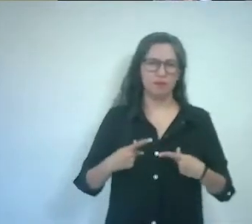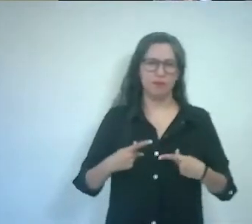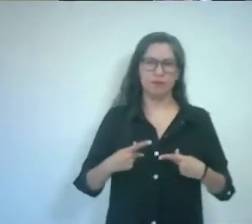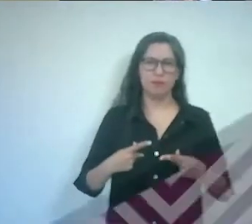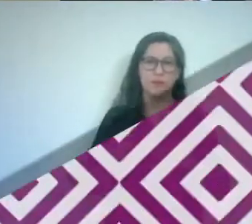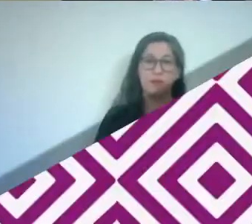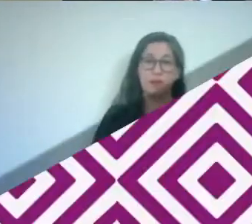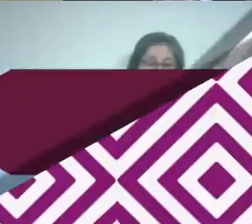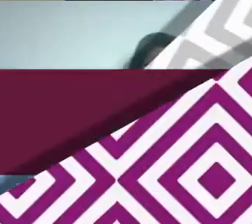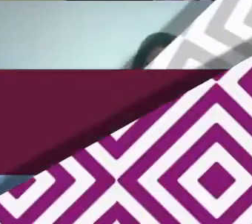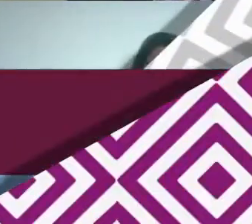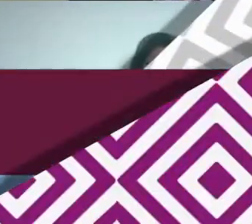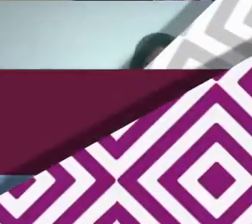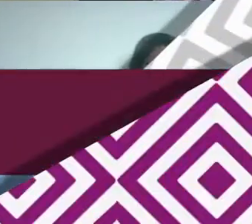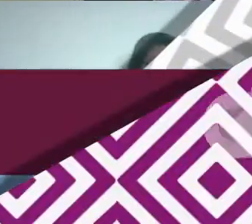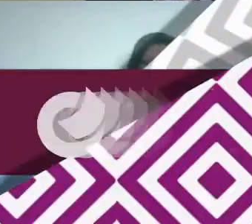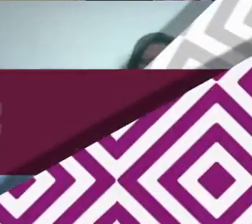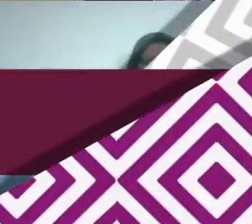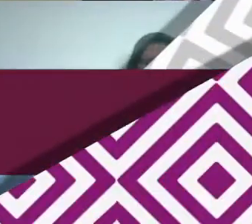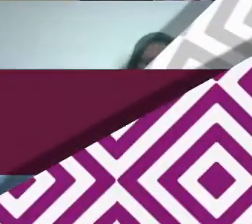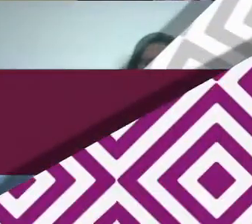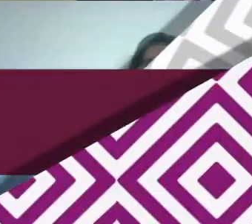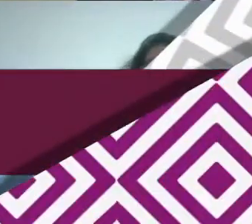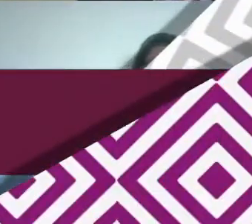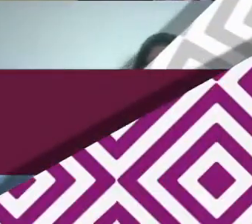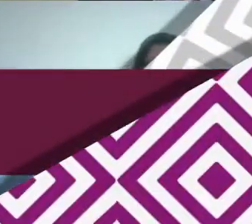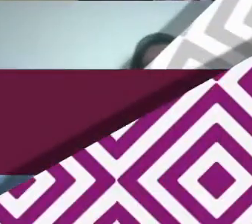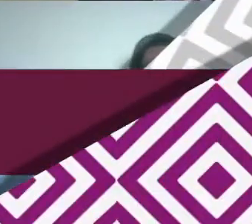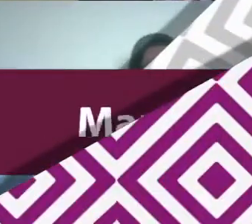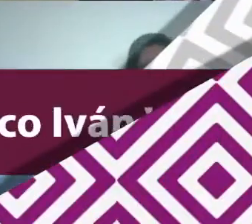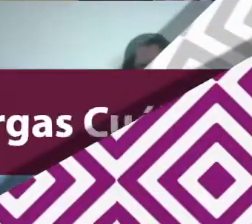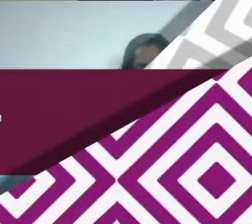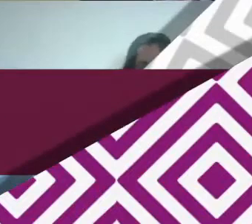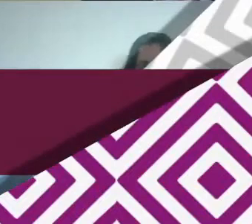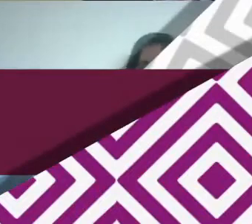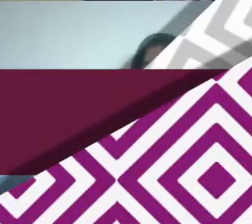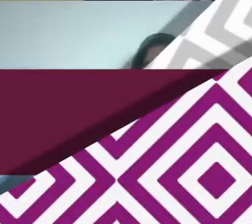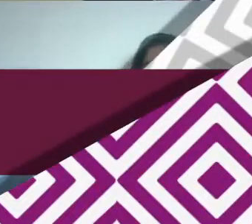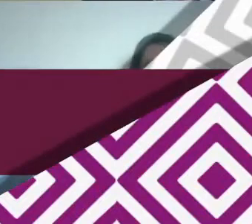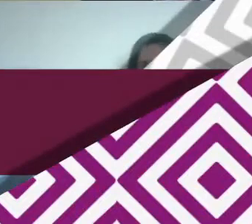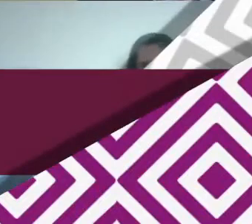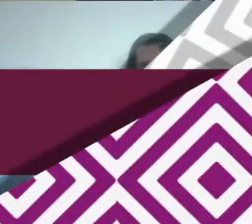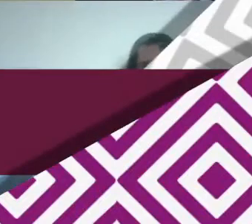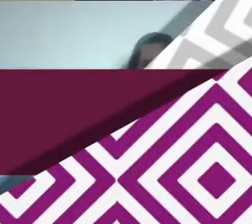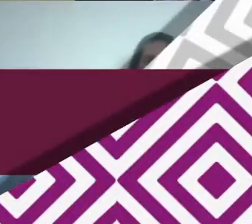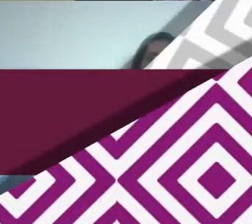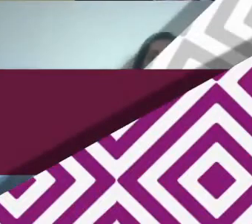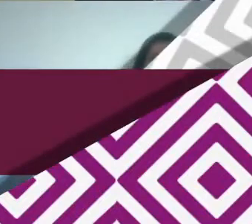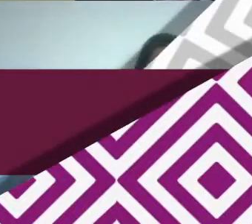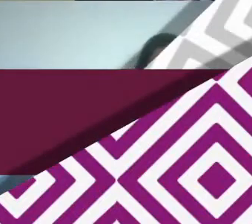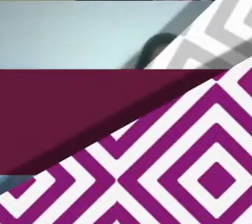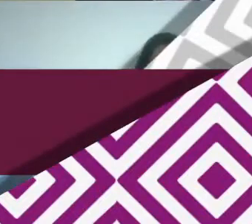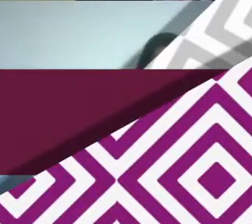de instituciones cuyo trabajo hicieron posible la jornada que estamos celebrando el día de hoy.